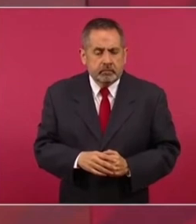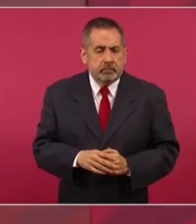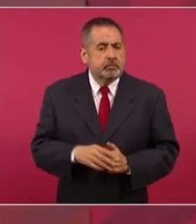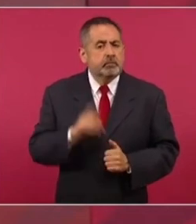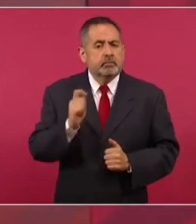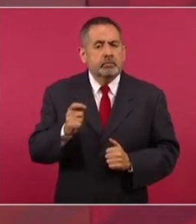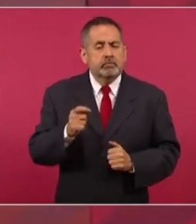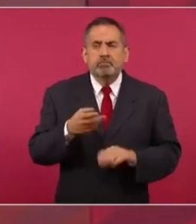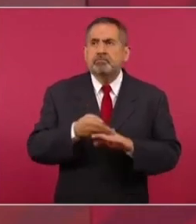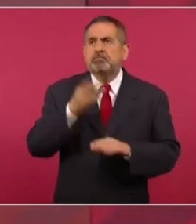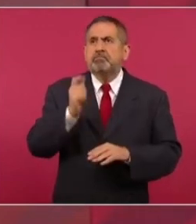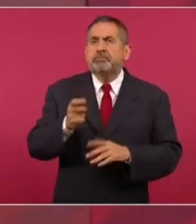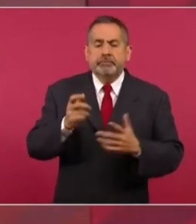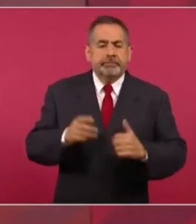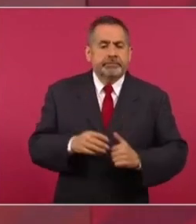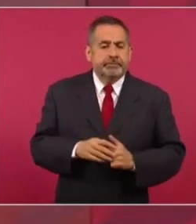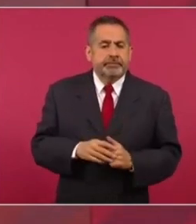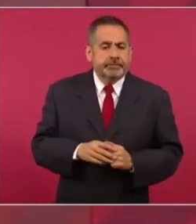muy